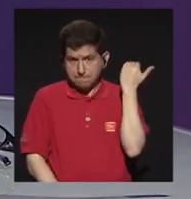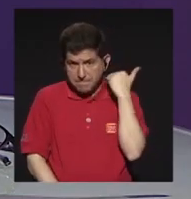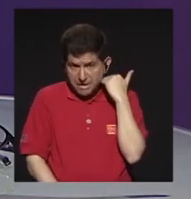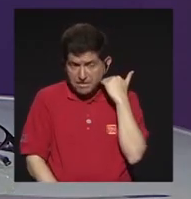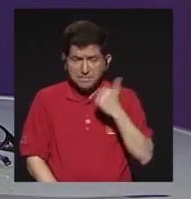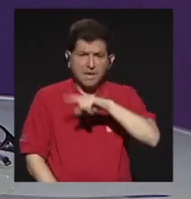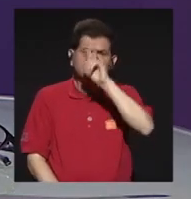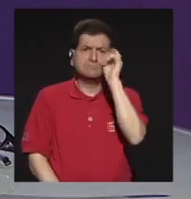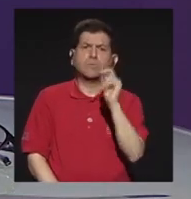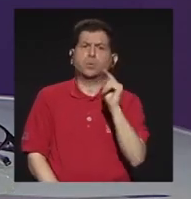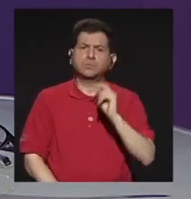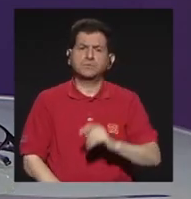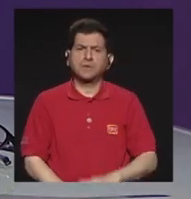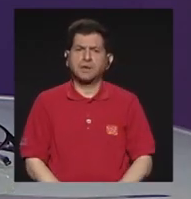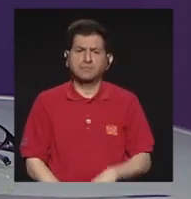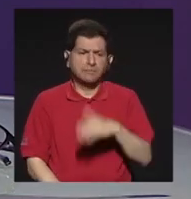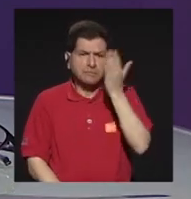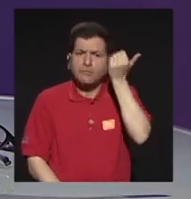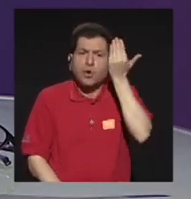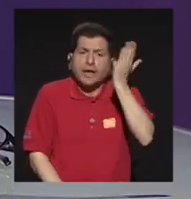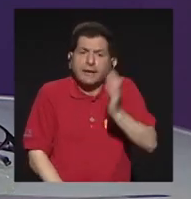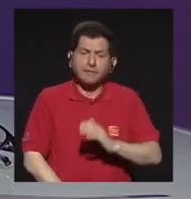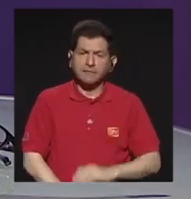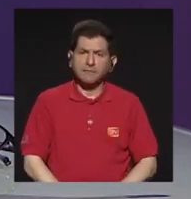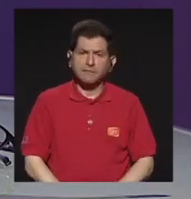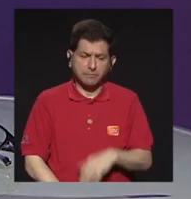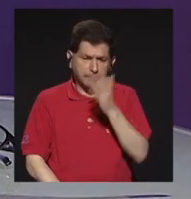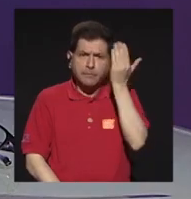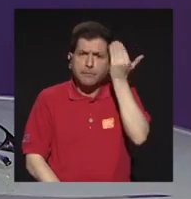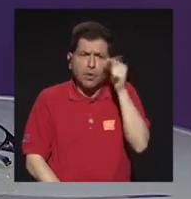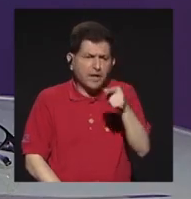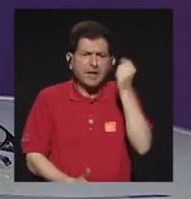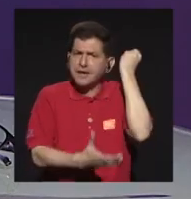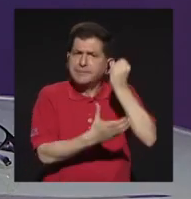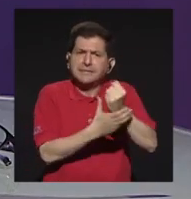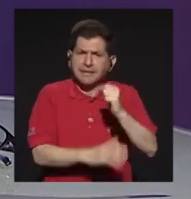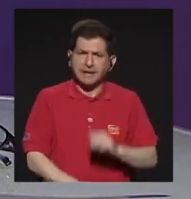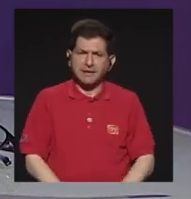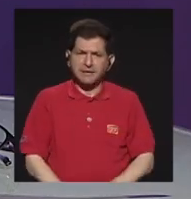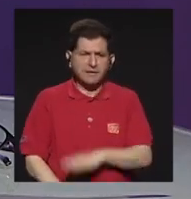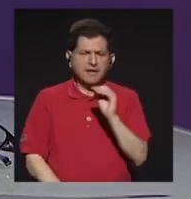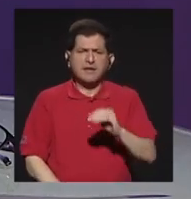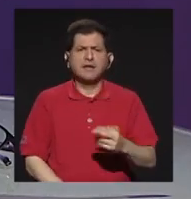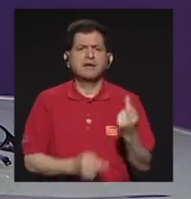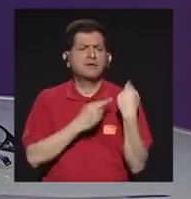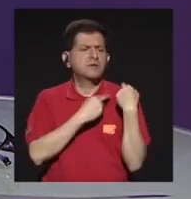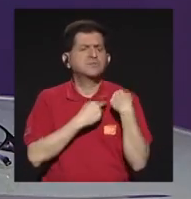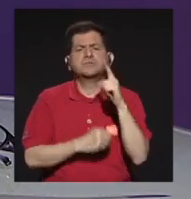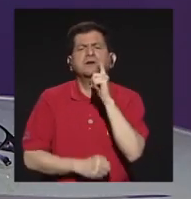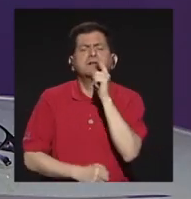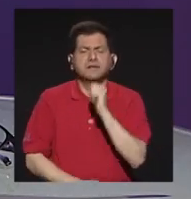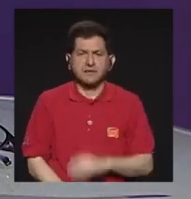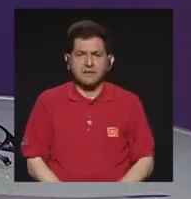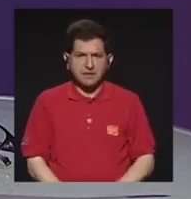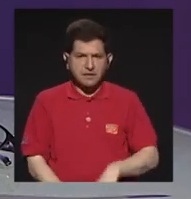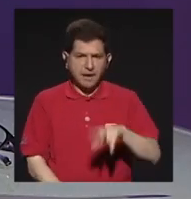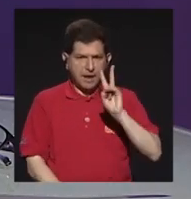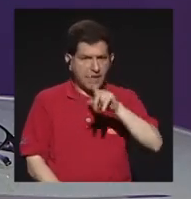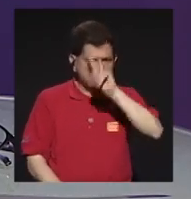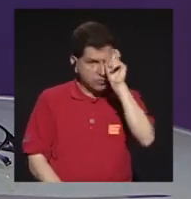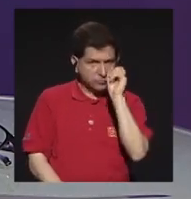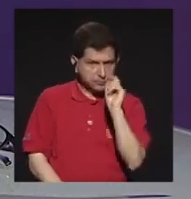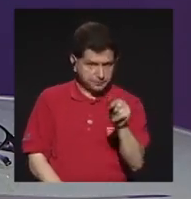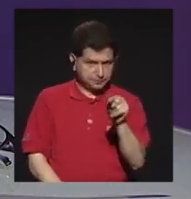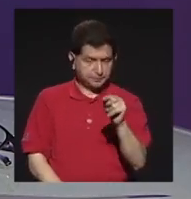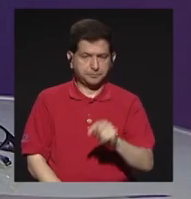te preguntan por qué que fue asesinada y quien la asesinó y esas dos preguntas